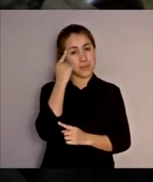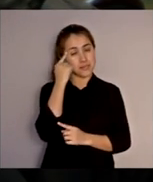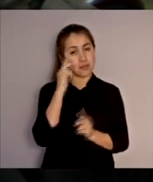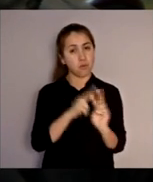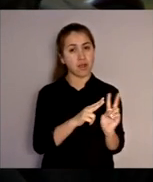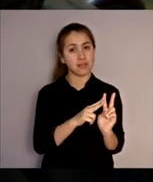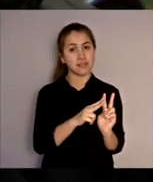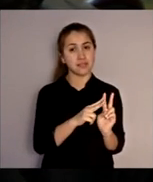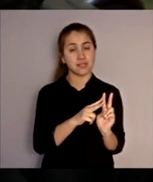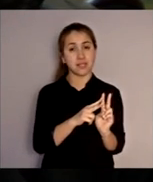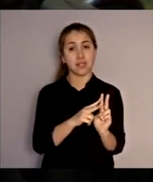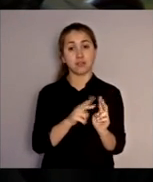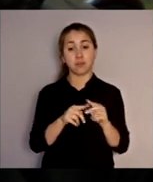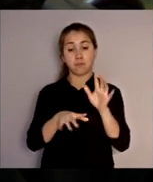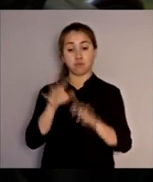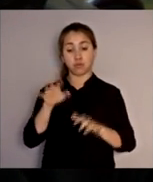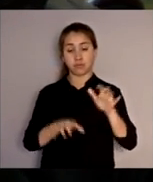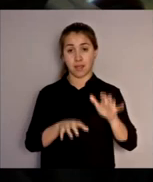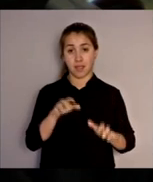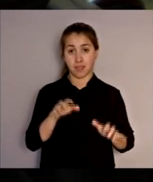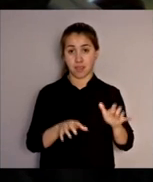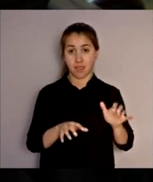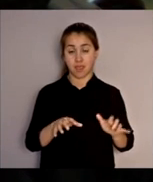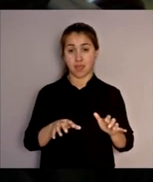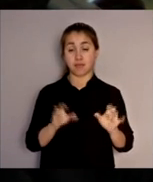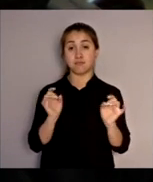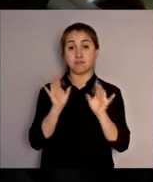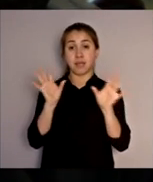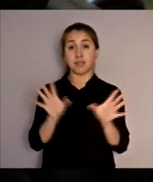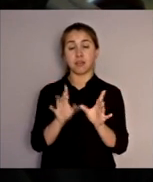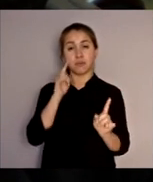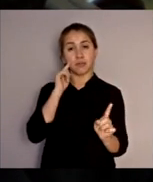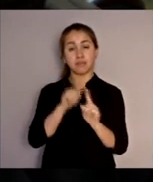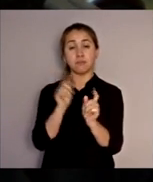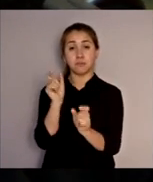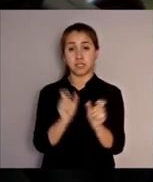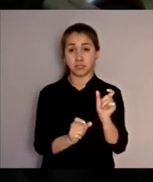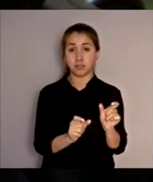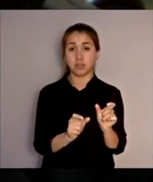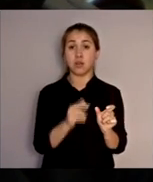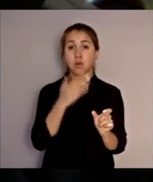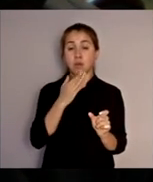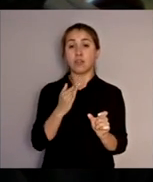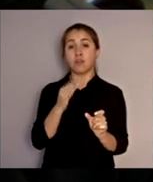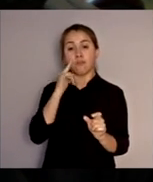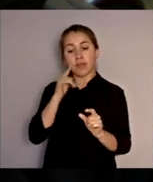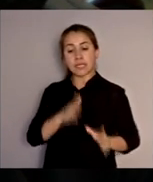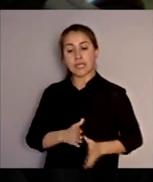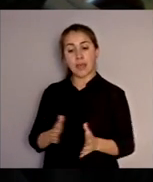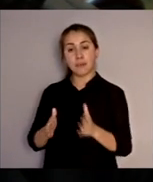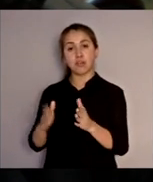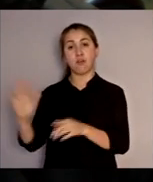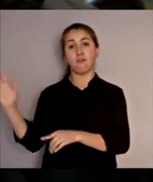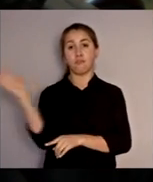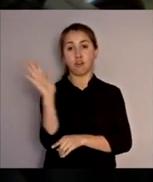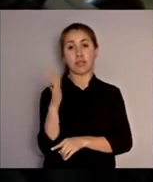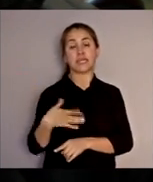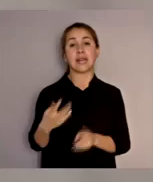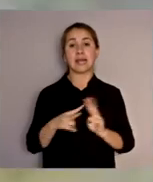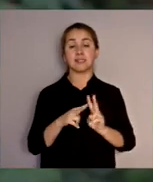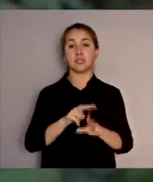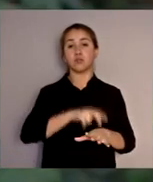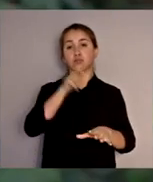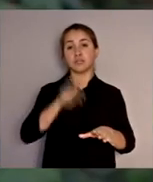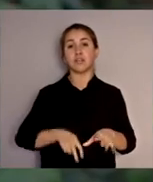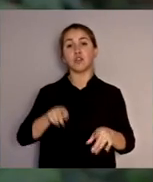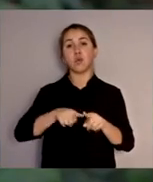hacer en donde está la Montaña Mágica, con el objetivo de que la gente cuando pasara por el camino mirara el bosque, era hacer un salto de agua.